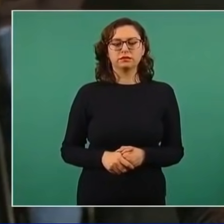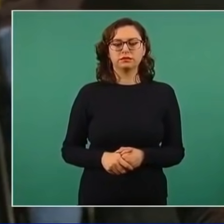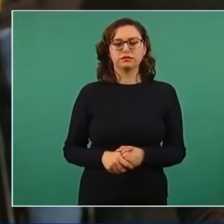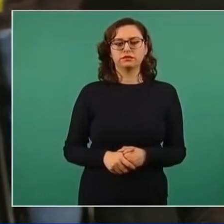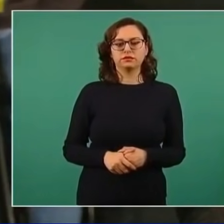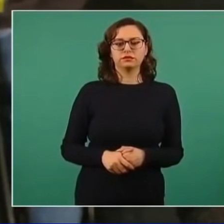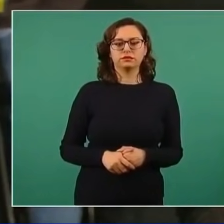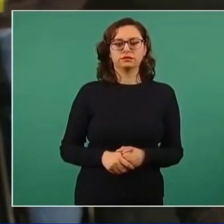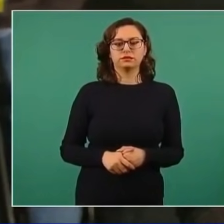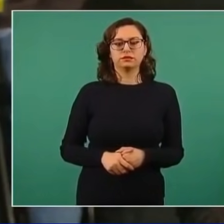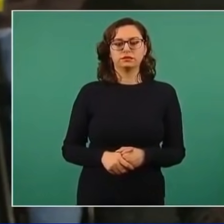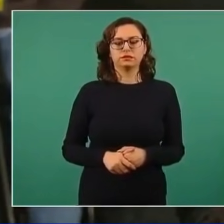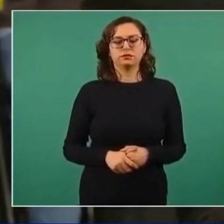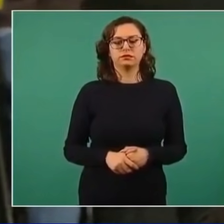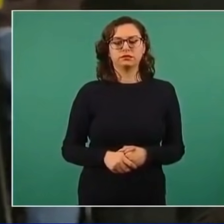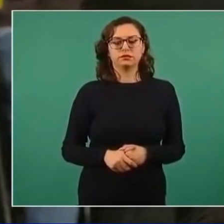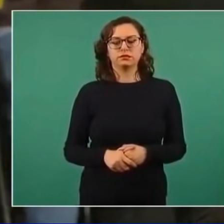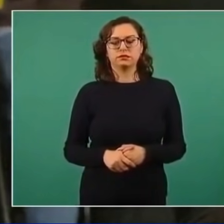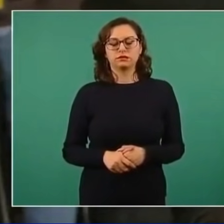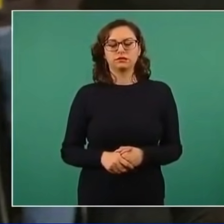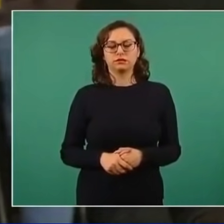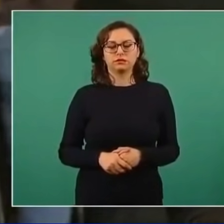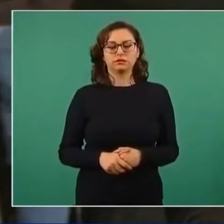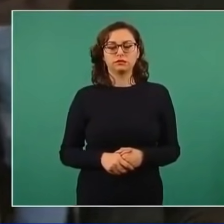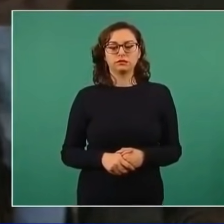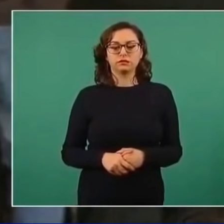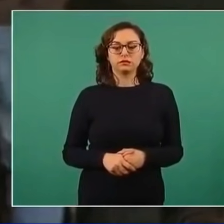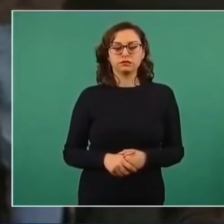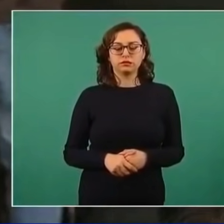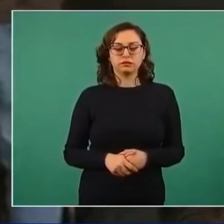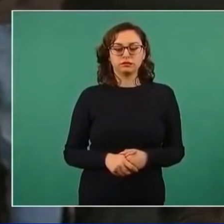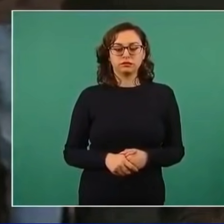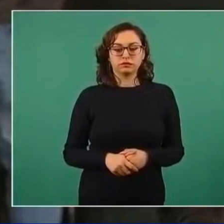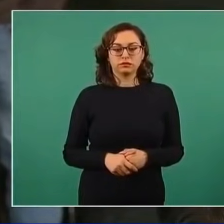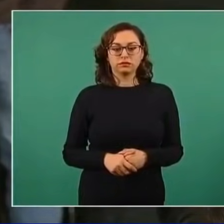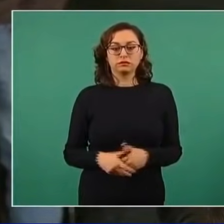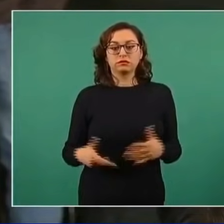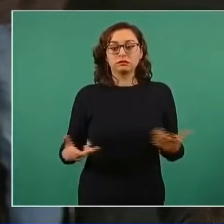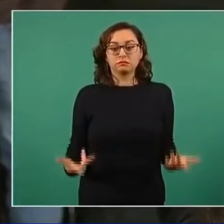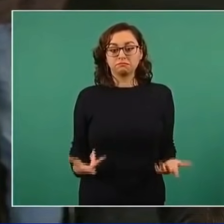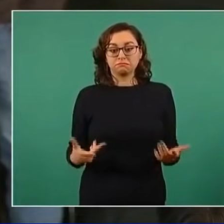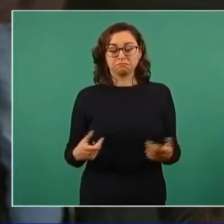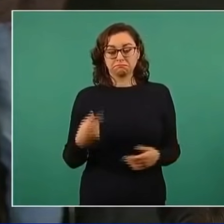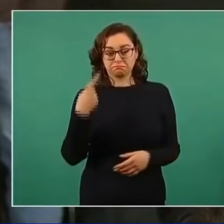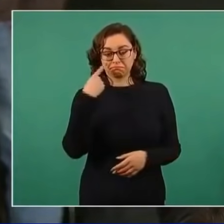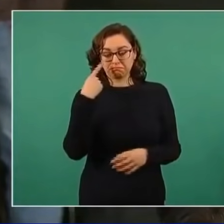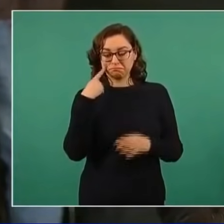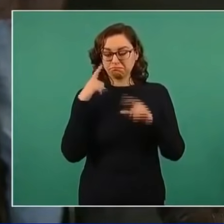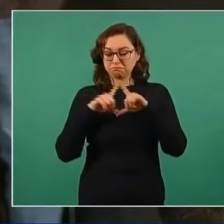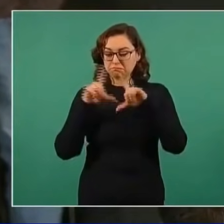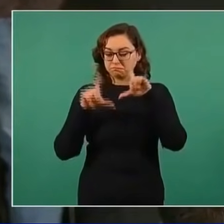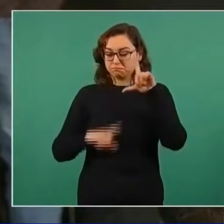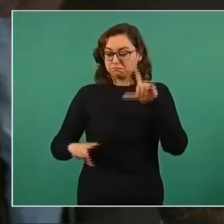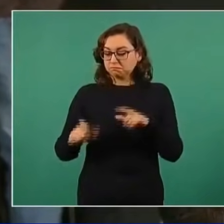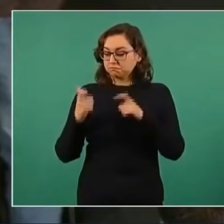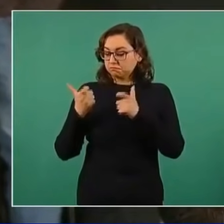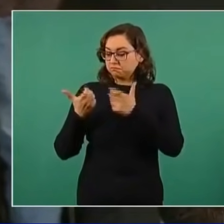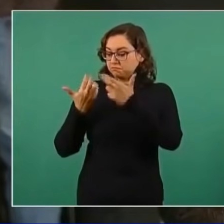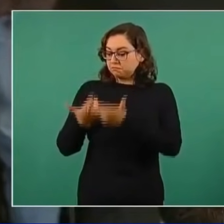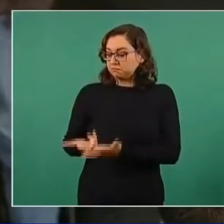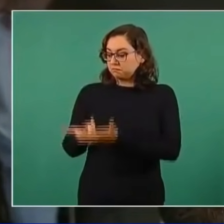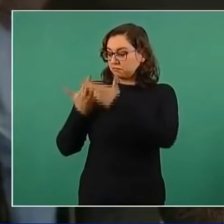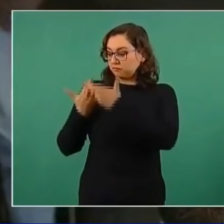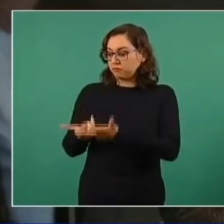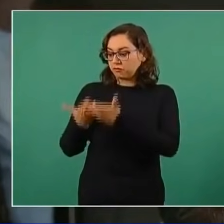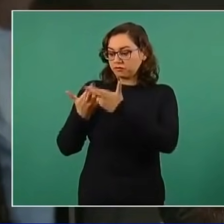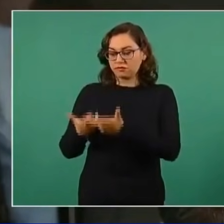¿por qué si México contaba con los recursos para la compra de la refinería de Texas, DIPAR, por qué no